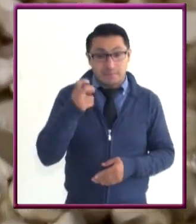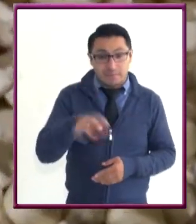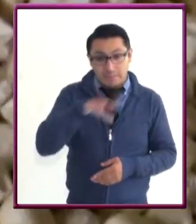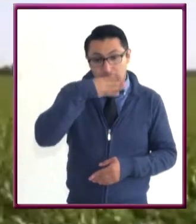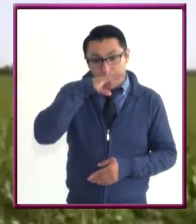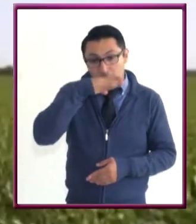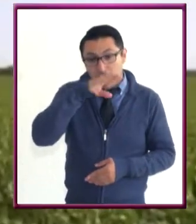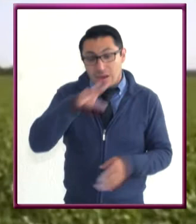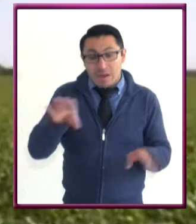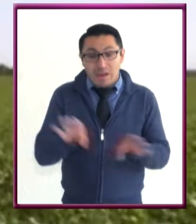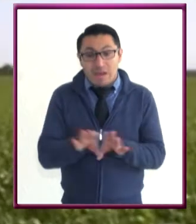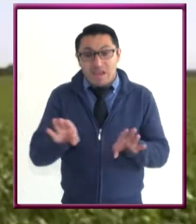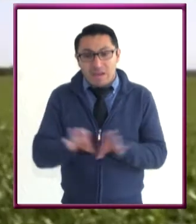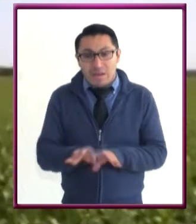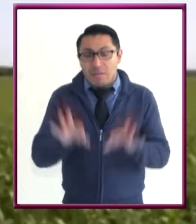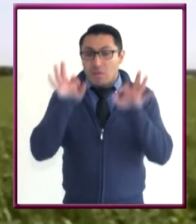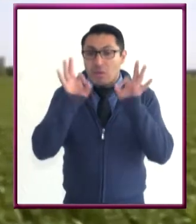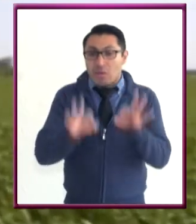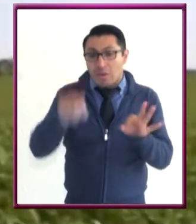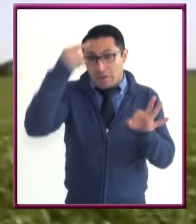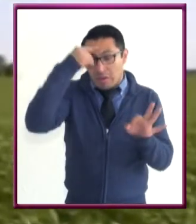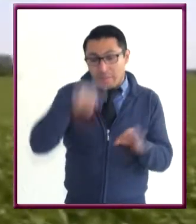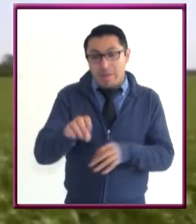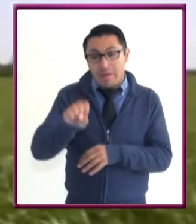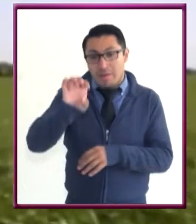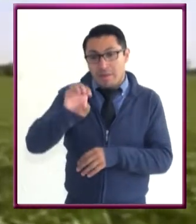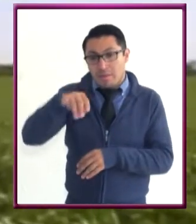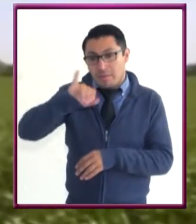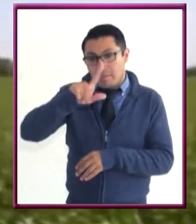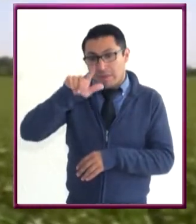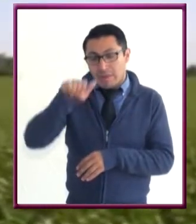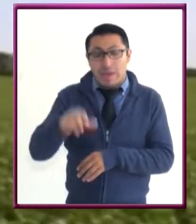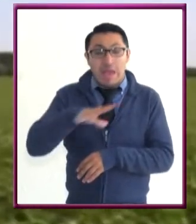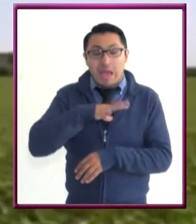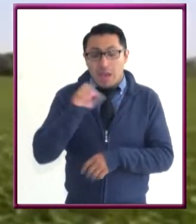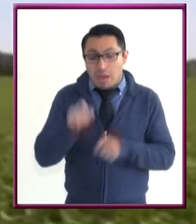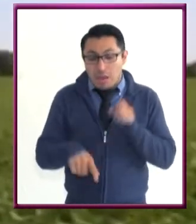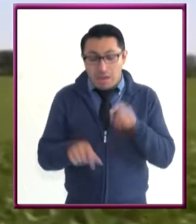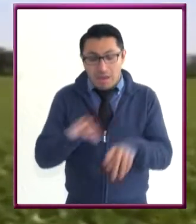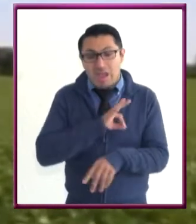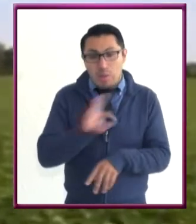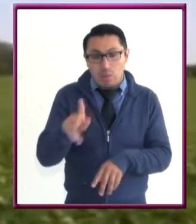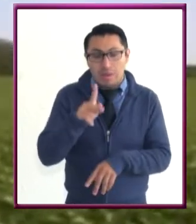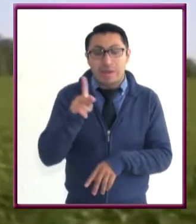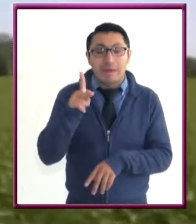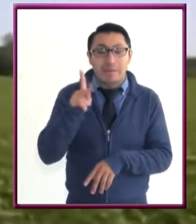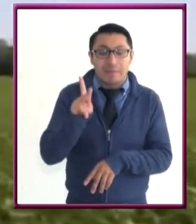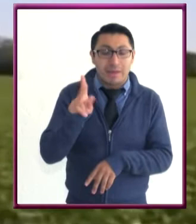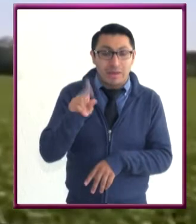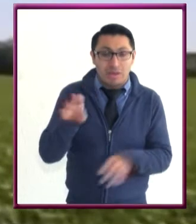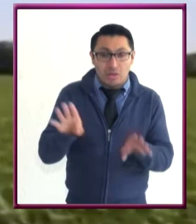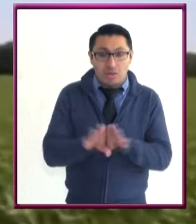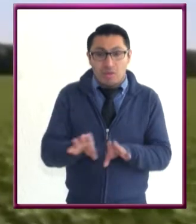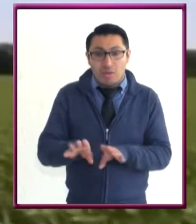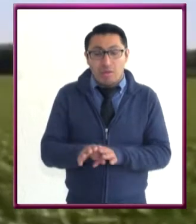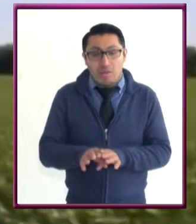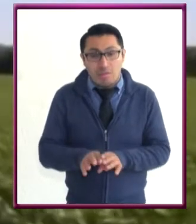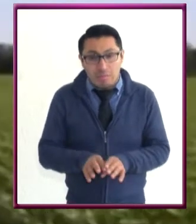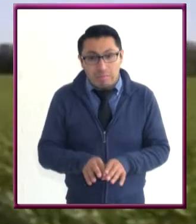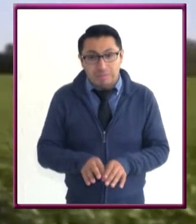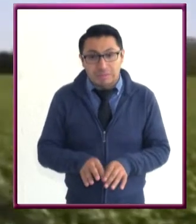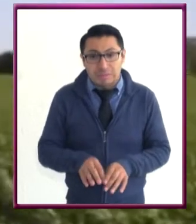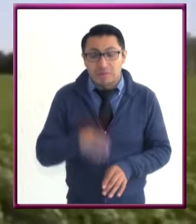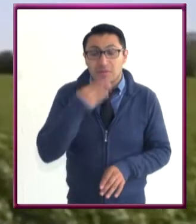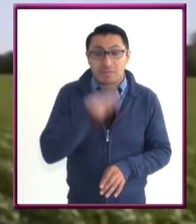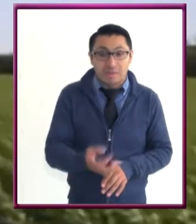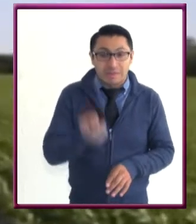grano está viable para hacer semilla, entonces claro. Se puede sembrar. Entonces, no sería posible, sería un desastre para